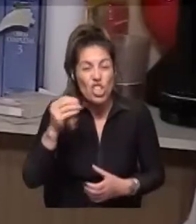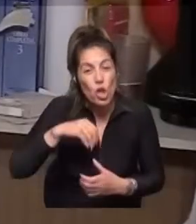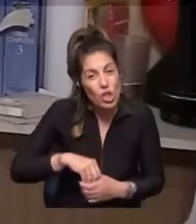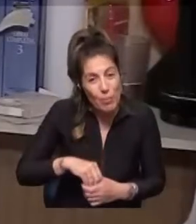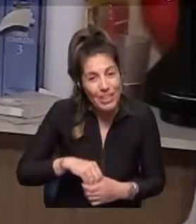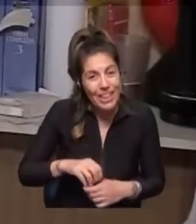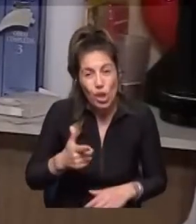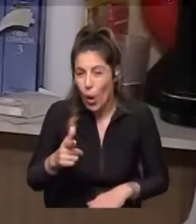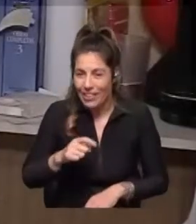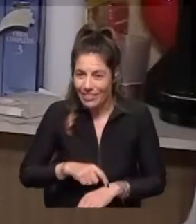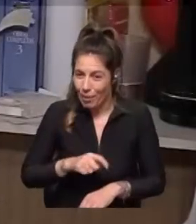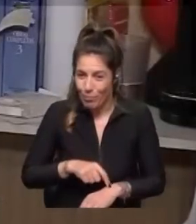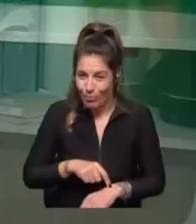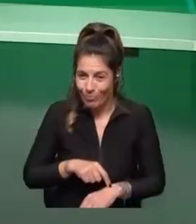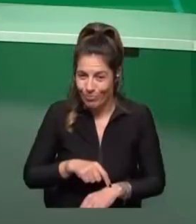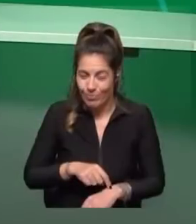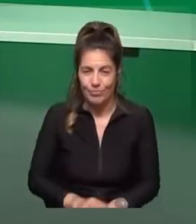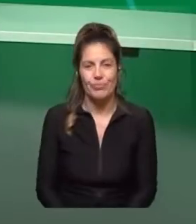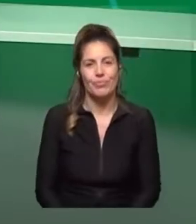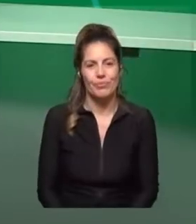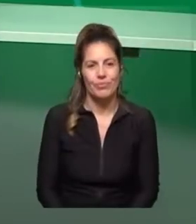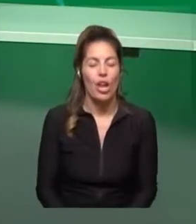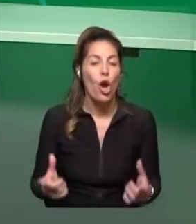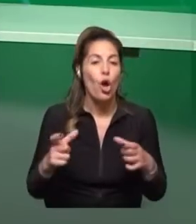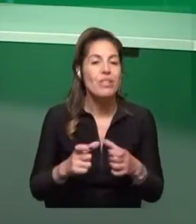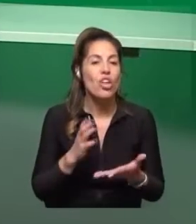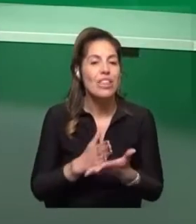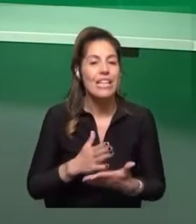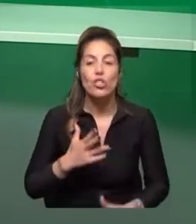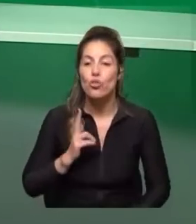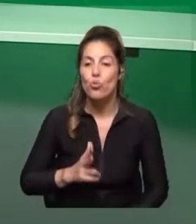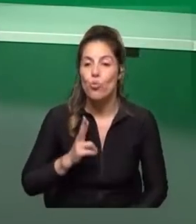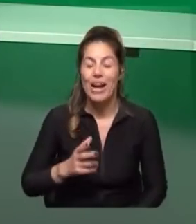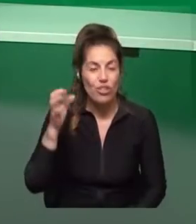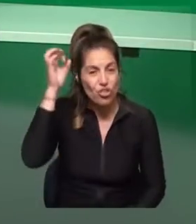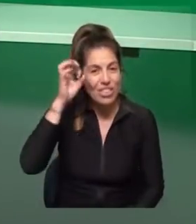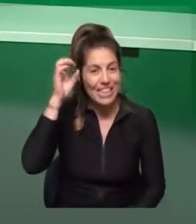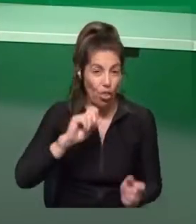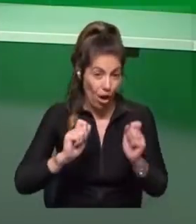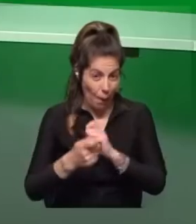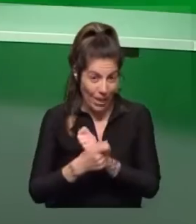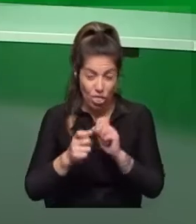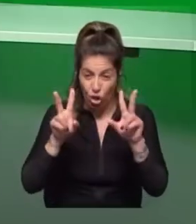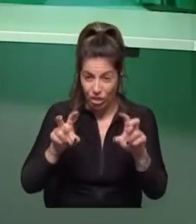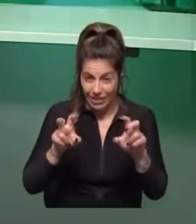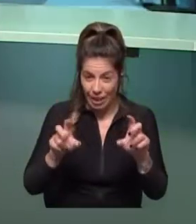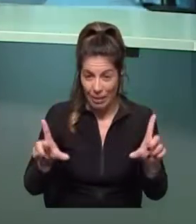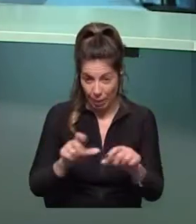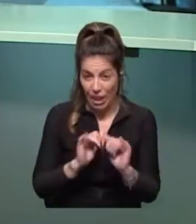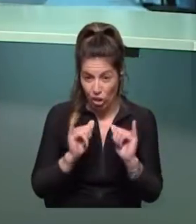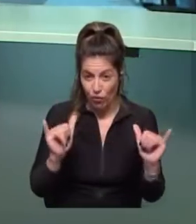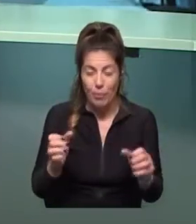se mete no hay tiempo la comisión de Derechos Humanos del senado les contamos cambiando de tema ya cerrando el informe